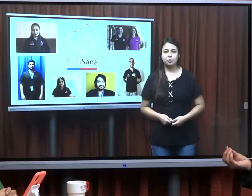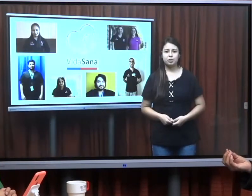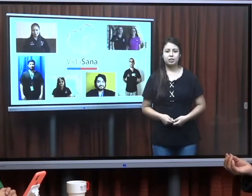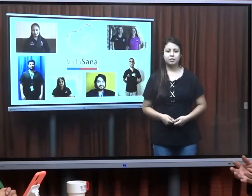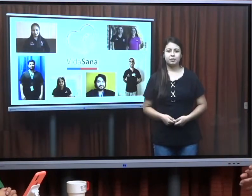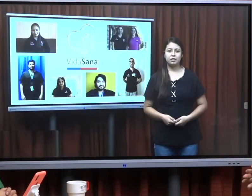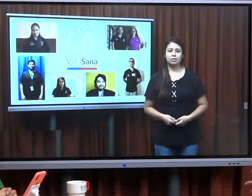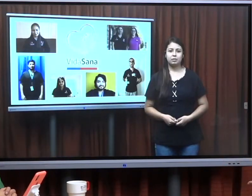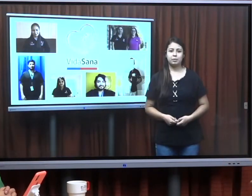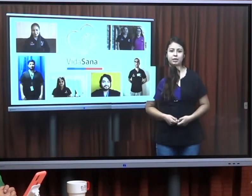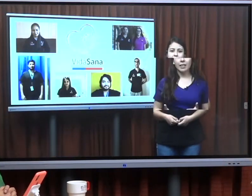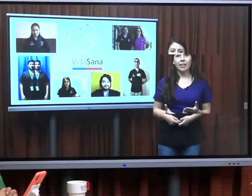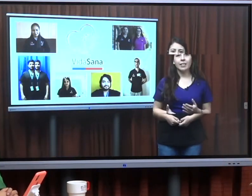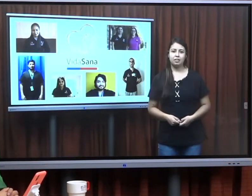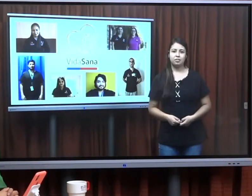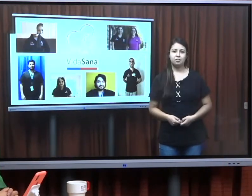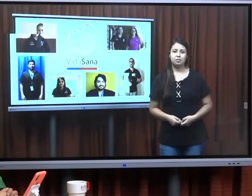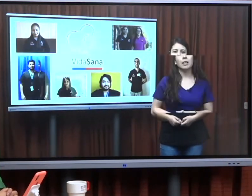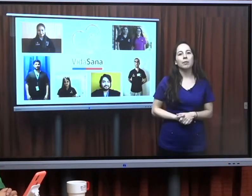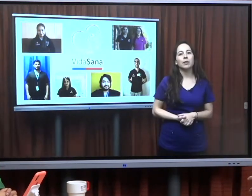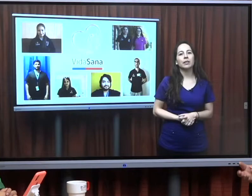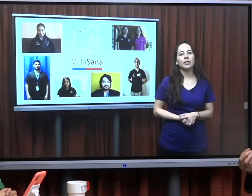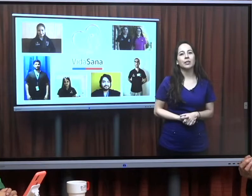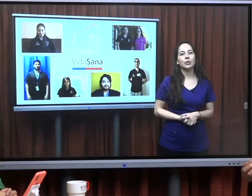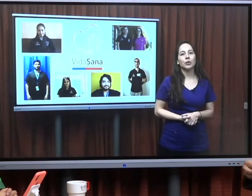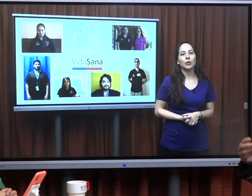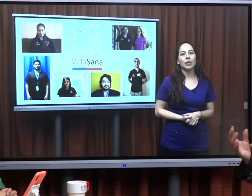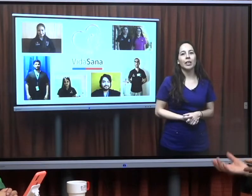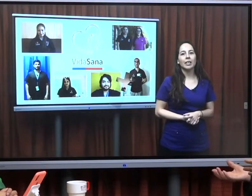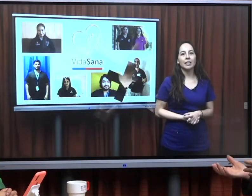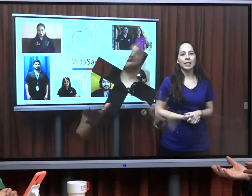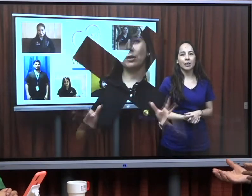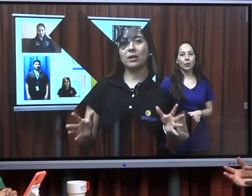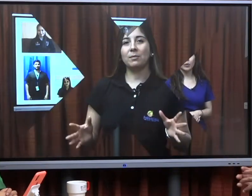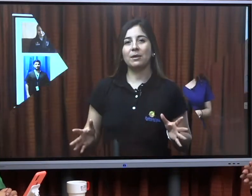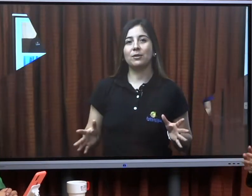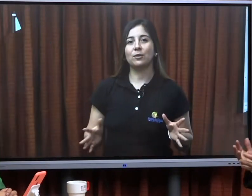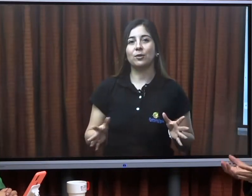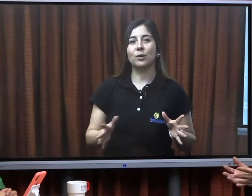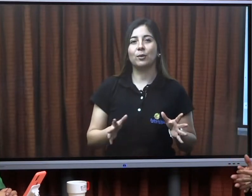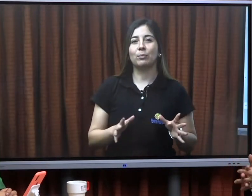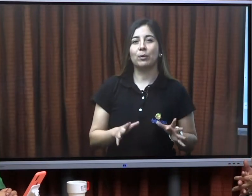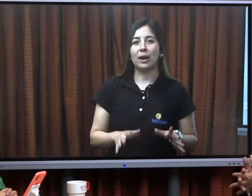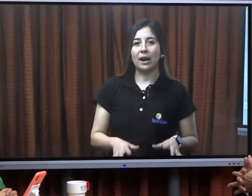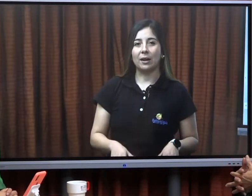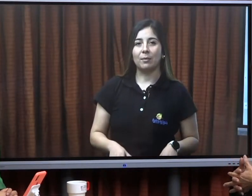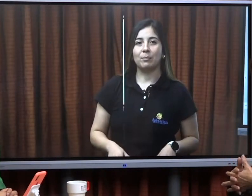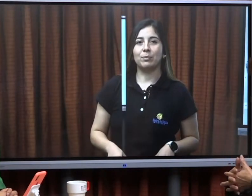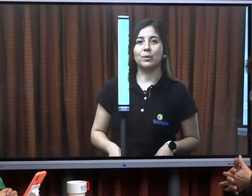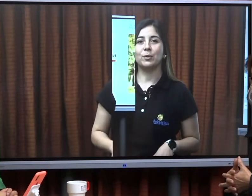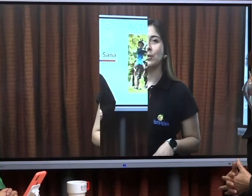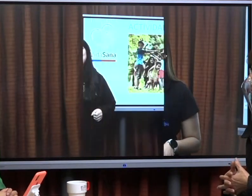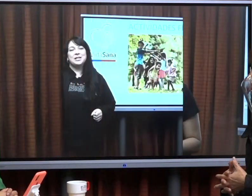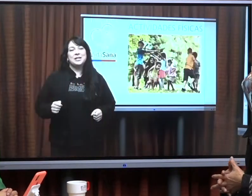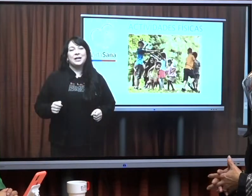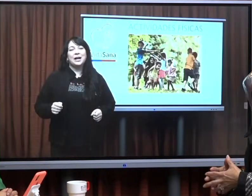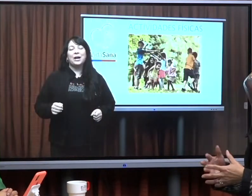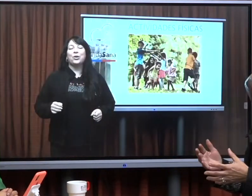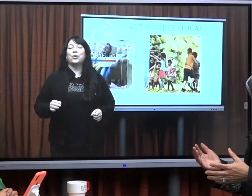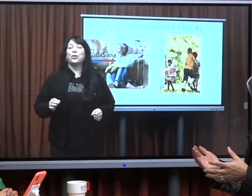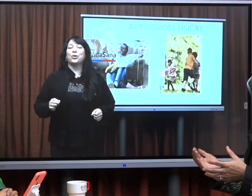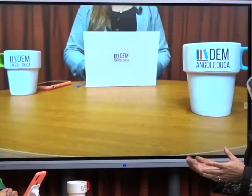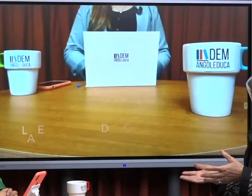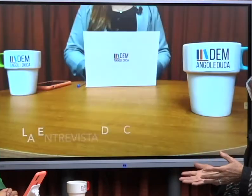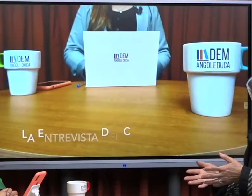he señalado me han permitido a mí y al sistema alcanzar muchos logros y beneficios